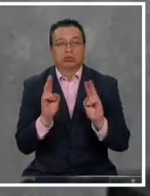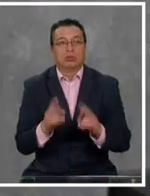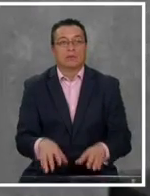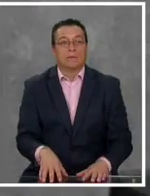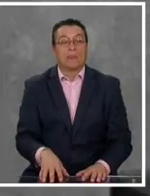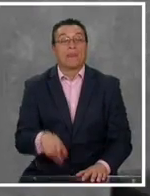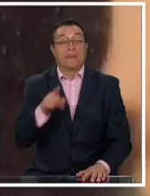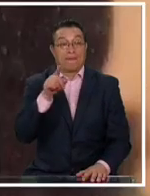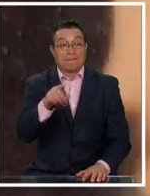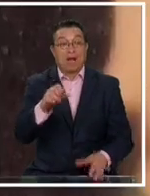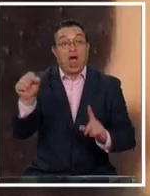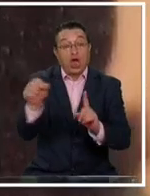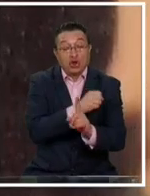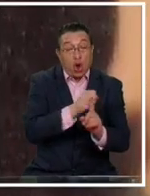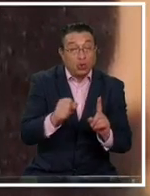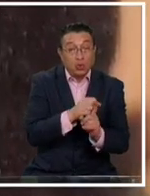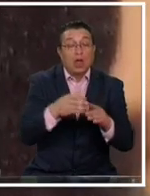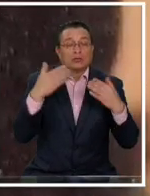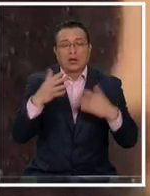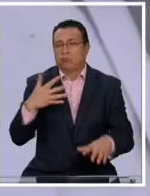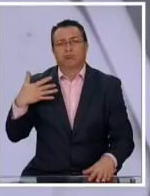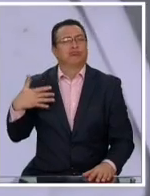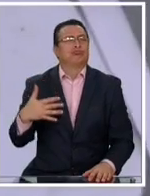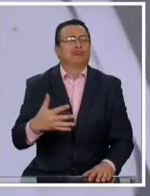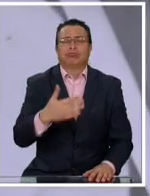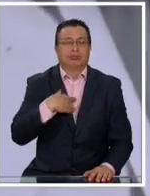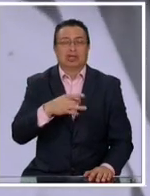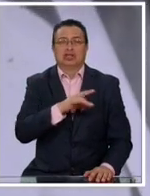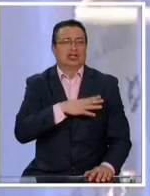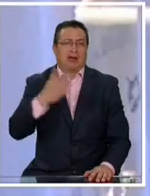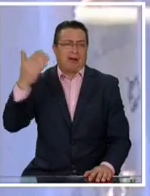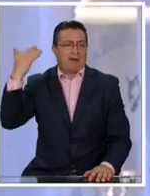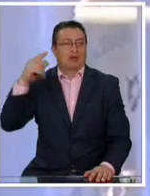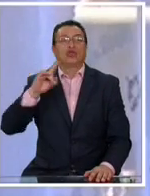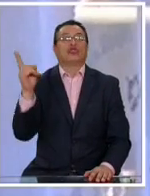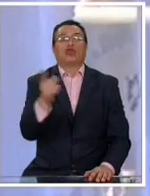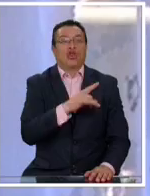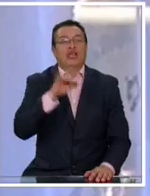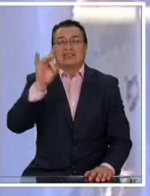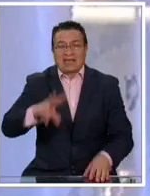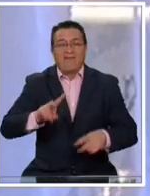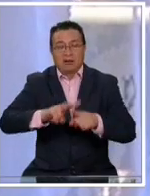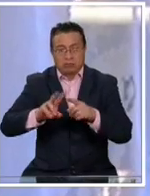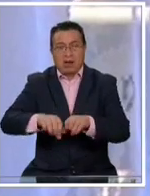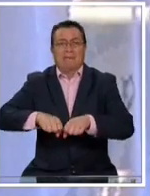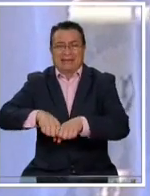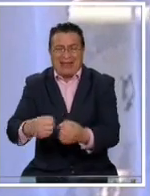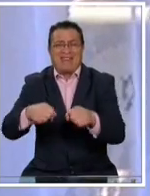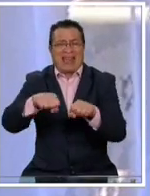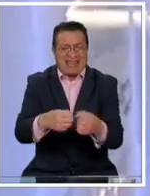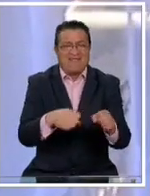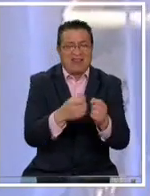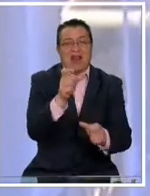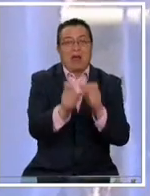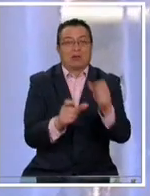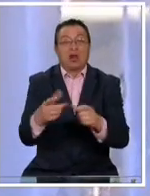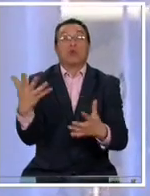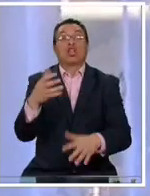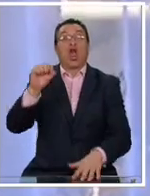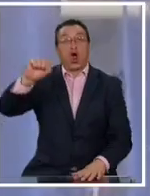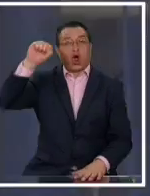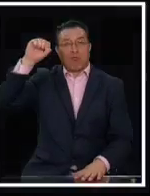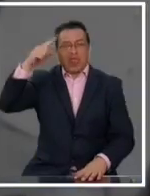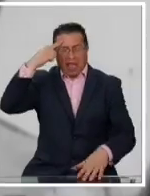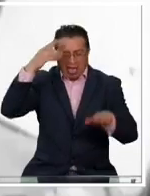La tortura existió desde que yo tengo uso de razón en Chile. Todo el mundo sabía que tenían que hacer eso y quebrar a la gente de alguna manera, porque los comunistas